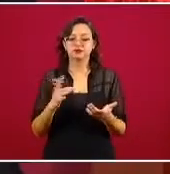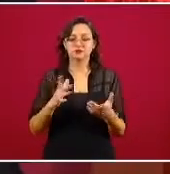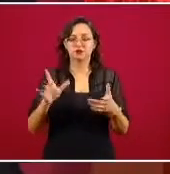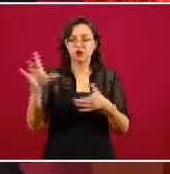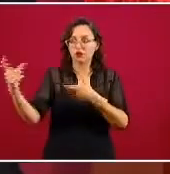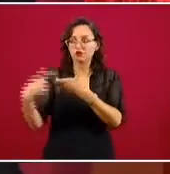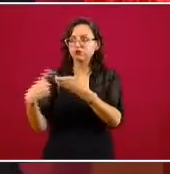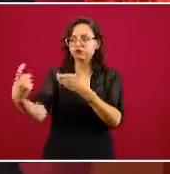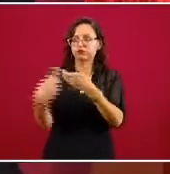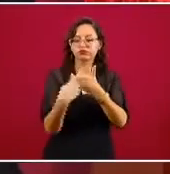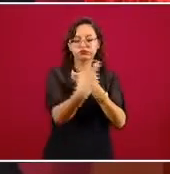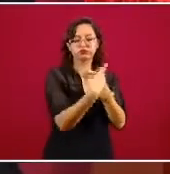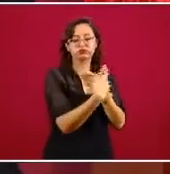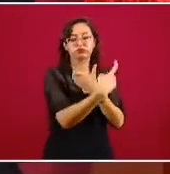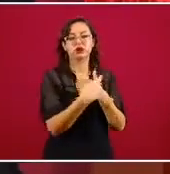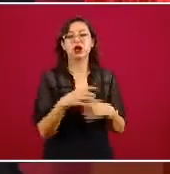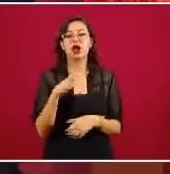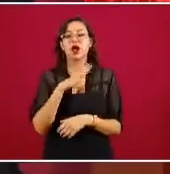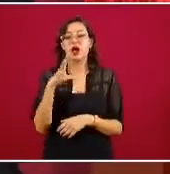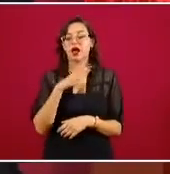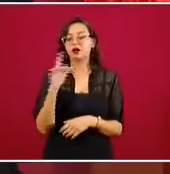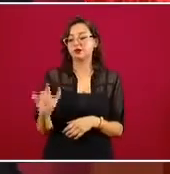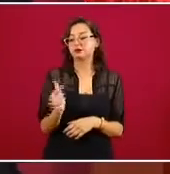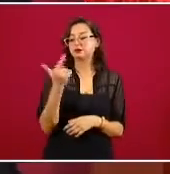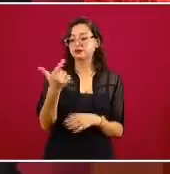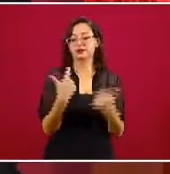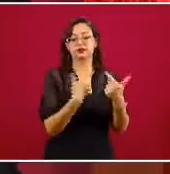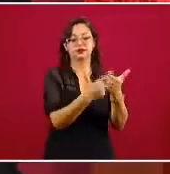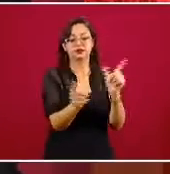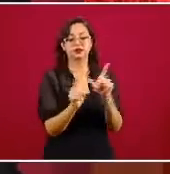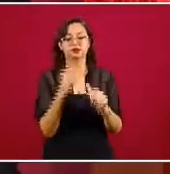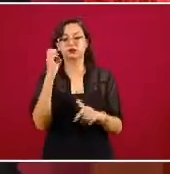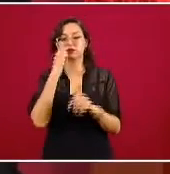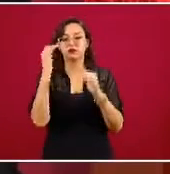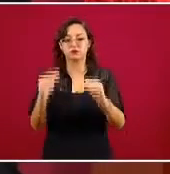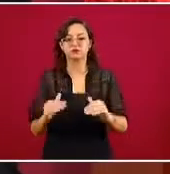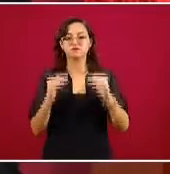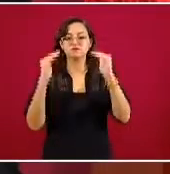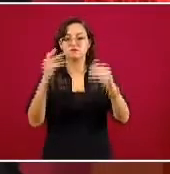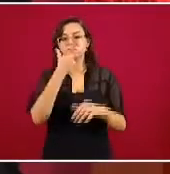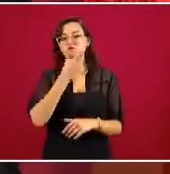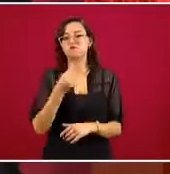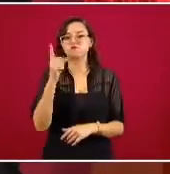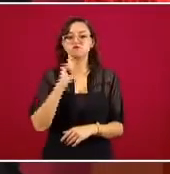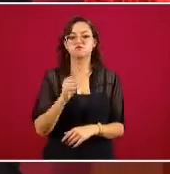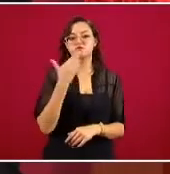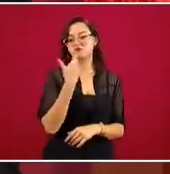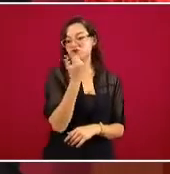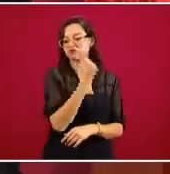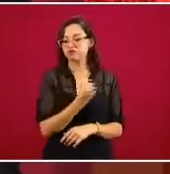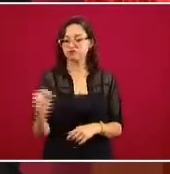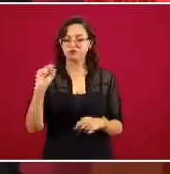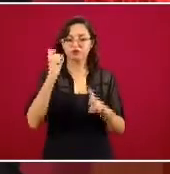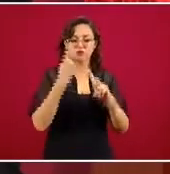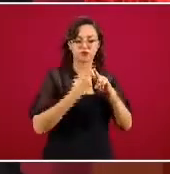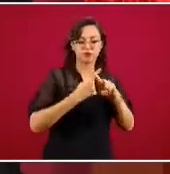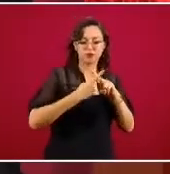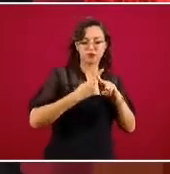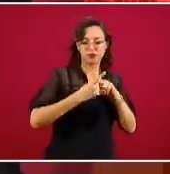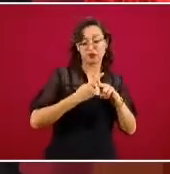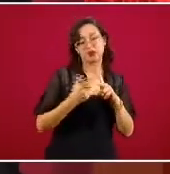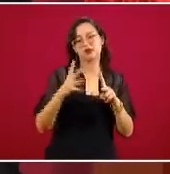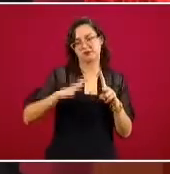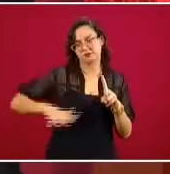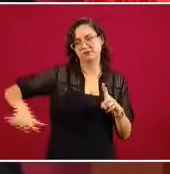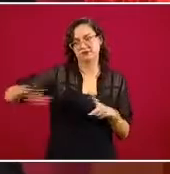comunidades. Entonces, tenemos más de 7 grupos académicos de expertos y expertas en matemáticas, matemáticas